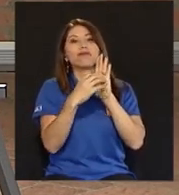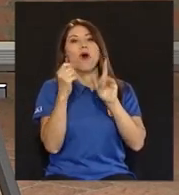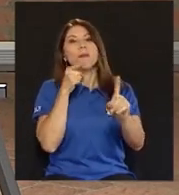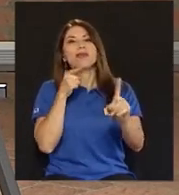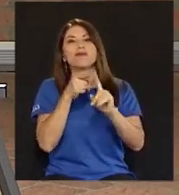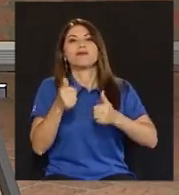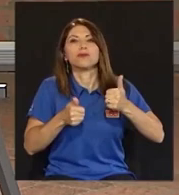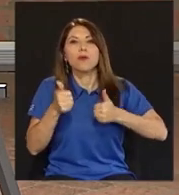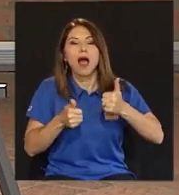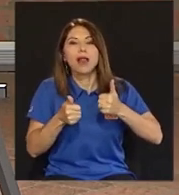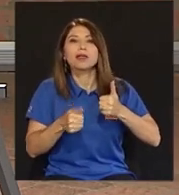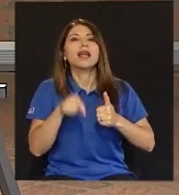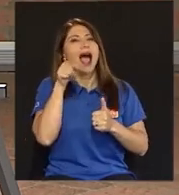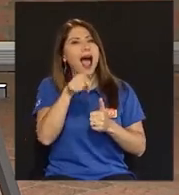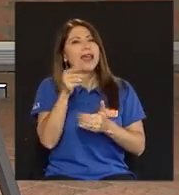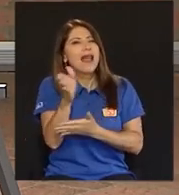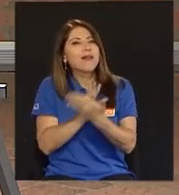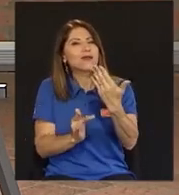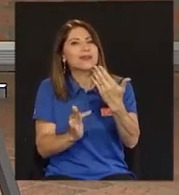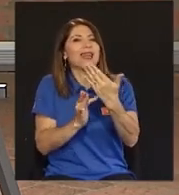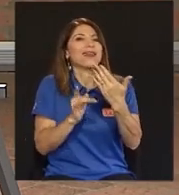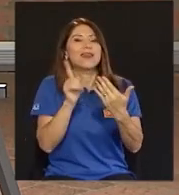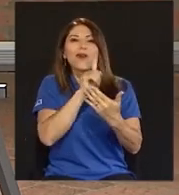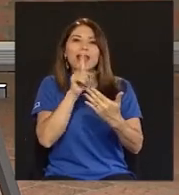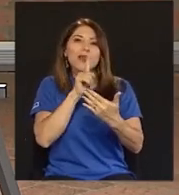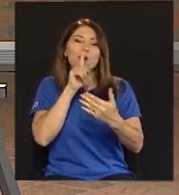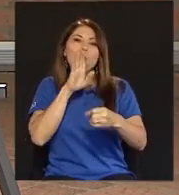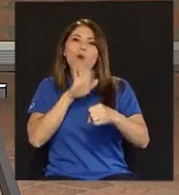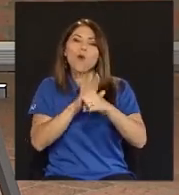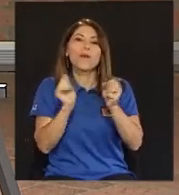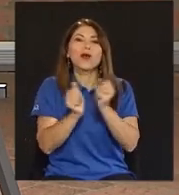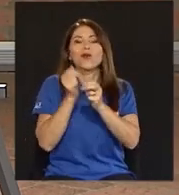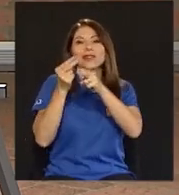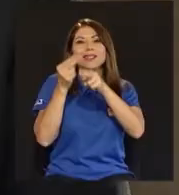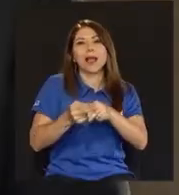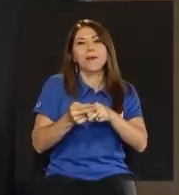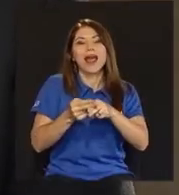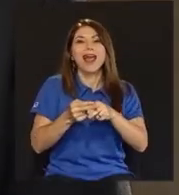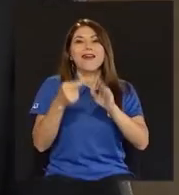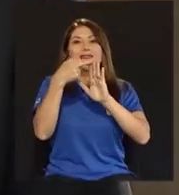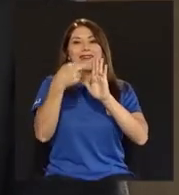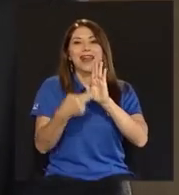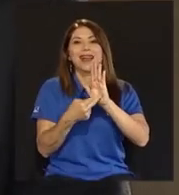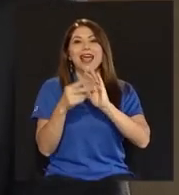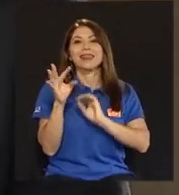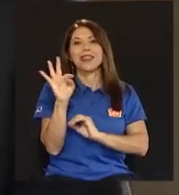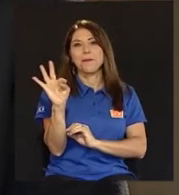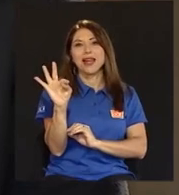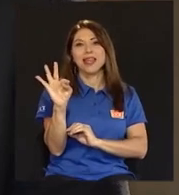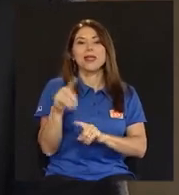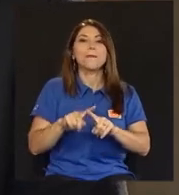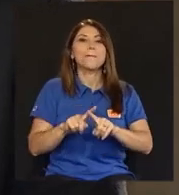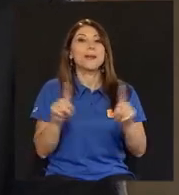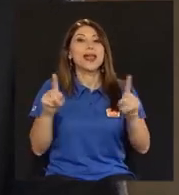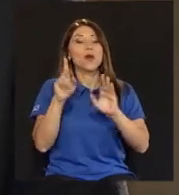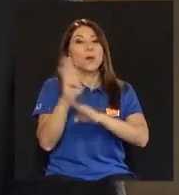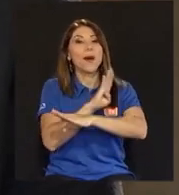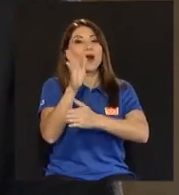hay un pequeño detalle técnico que no cumple con lo que se denomina la regla de Tinbergen, pero el Banco Central dice